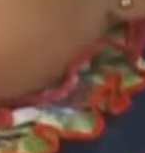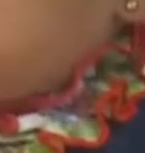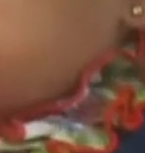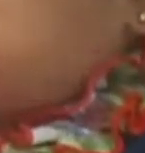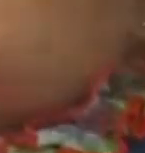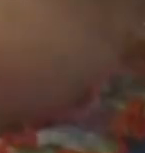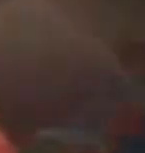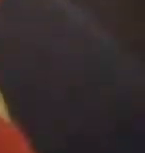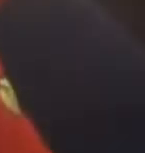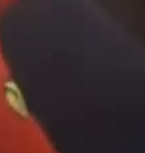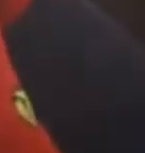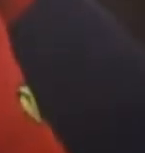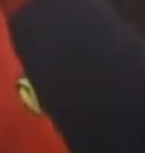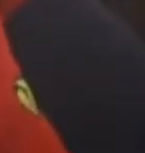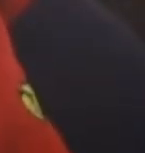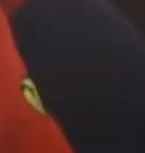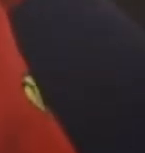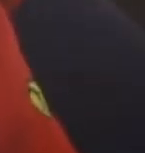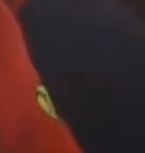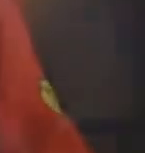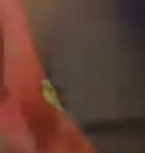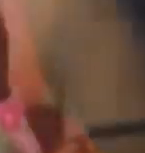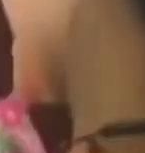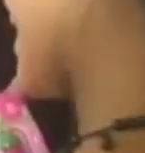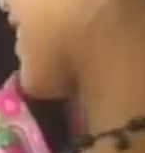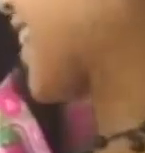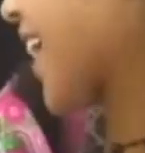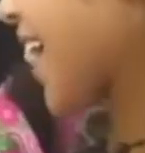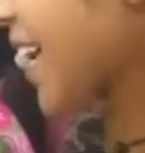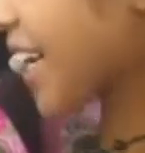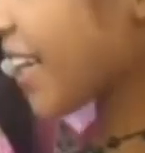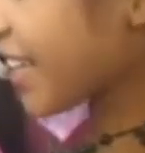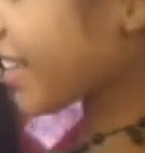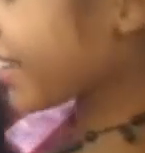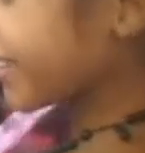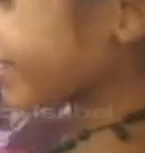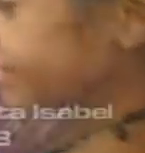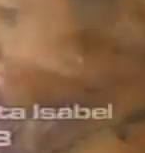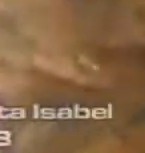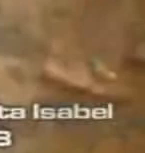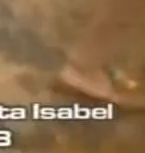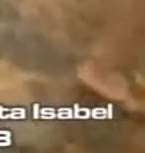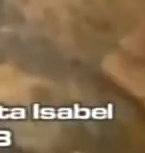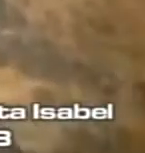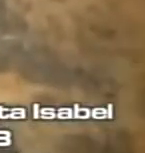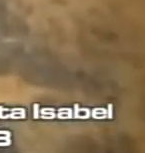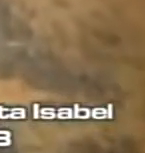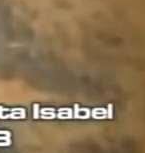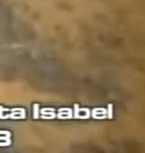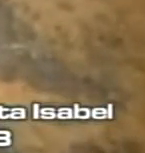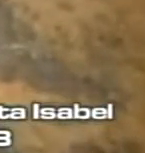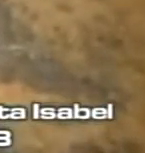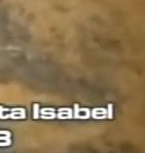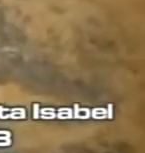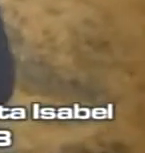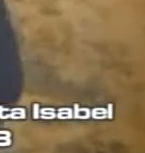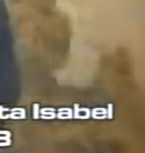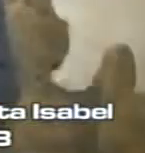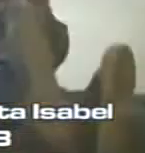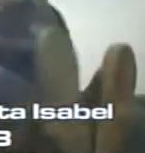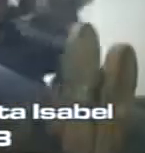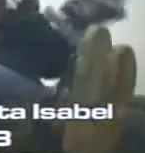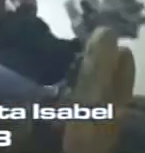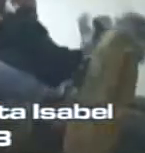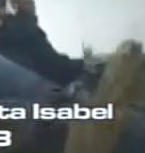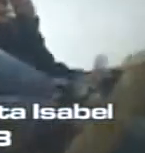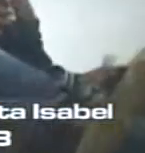en sus rostros, dona un juguete y llevemos juntos la alegría de estas fiestas. tráelos a la carrera 38D, número